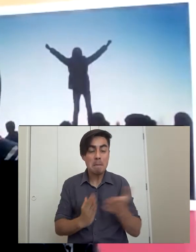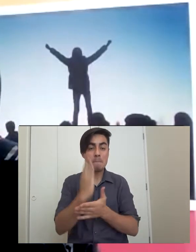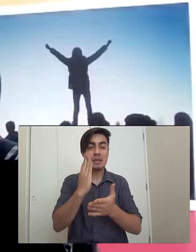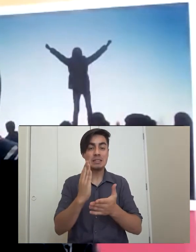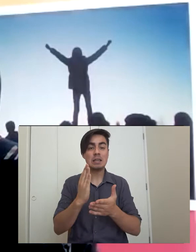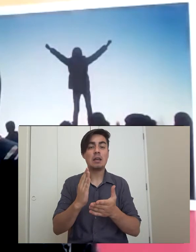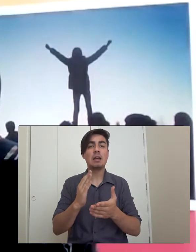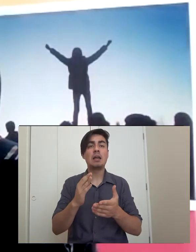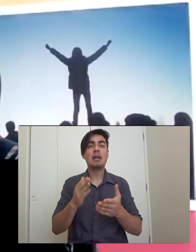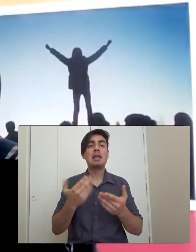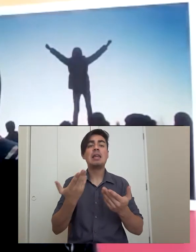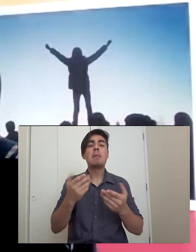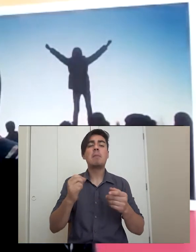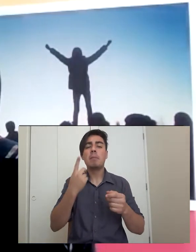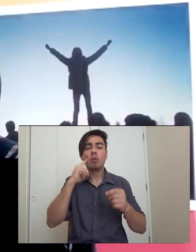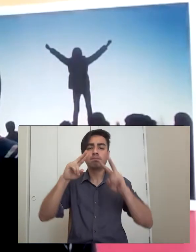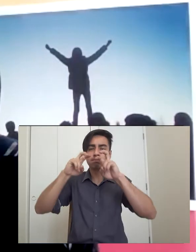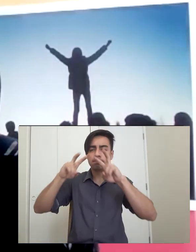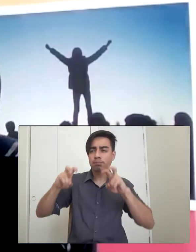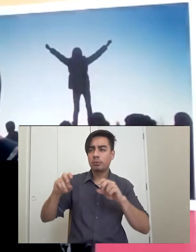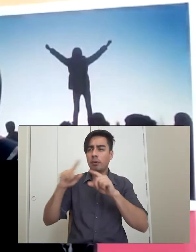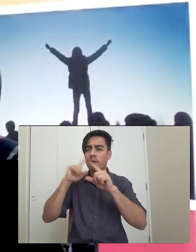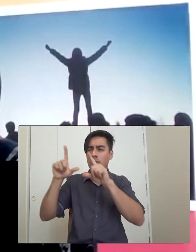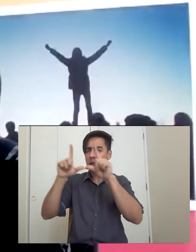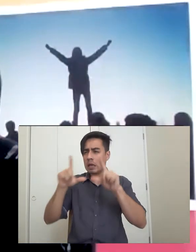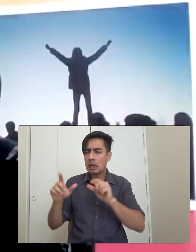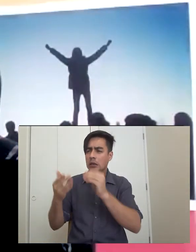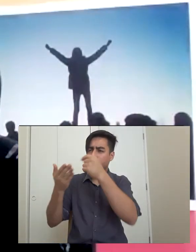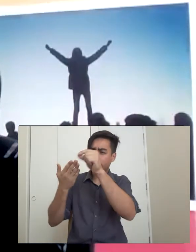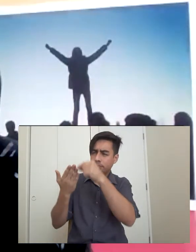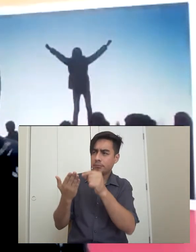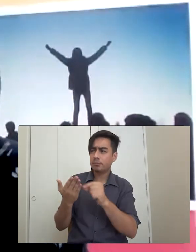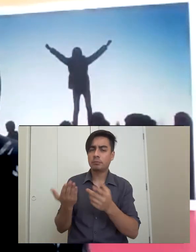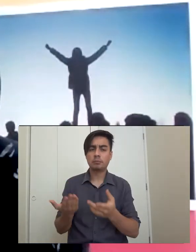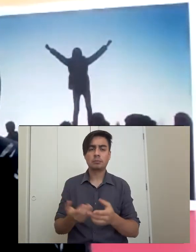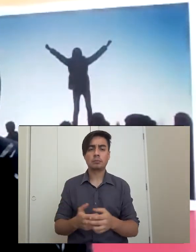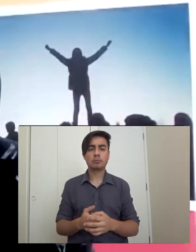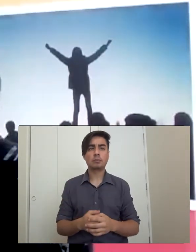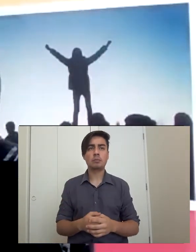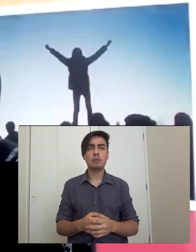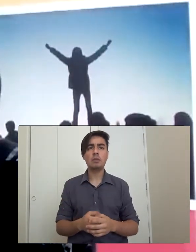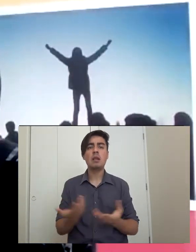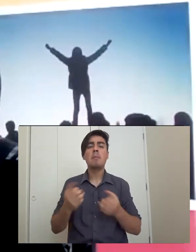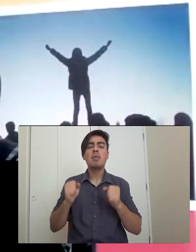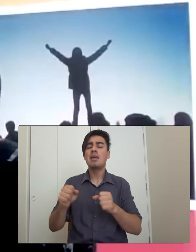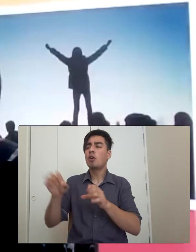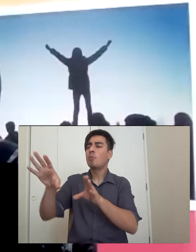de mapeo intensivo al inicio para encontrar qué es lo que